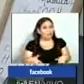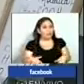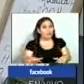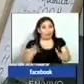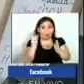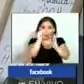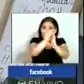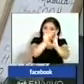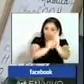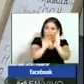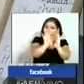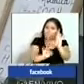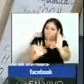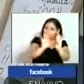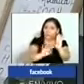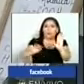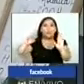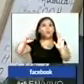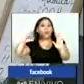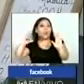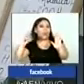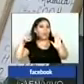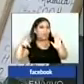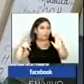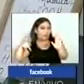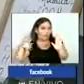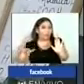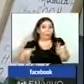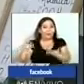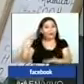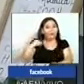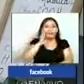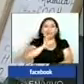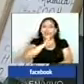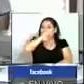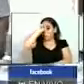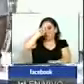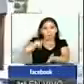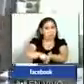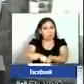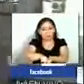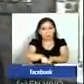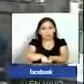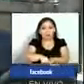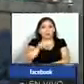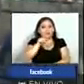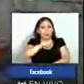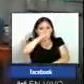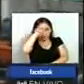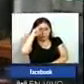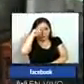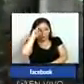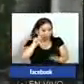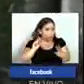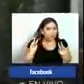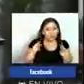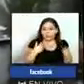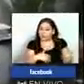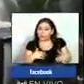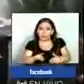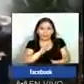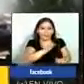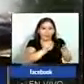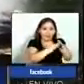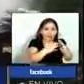las mejores notas En la CAP Después de haber dejado La PAES Su profesión La tiene que mezclar Con las tareas Del